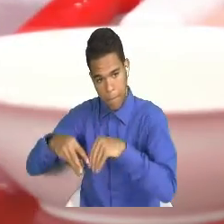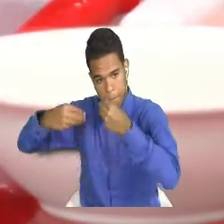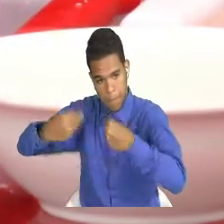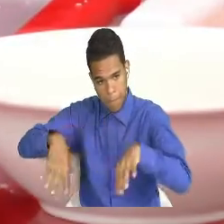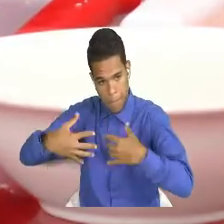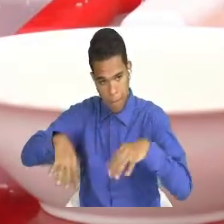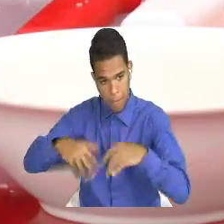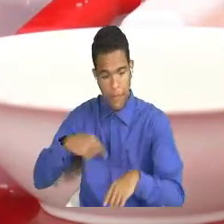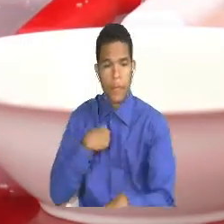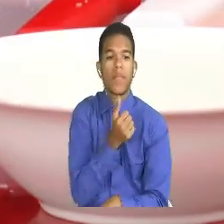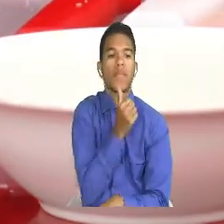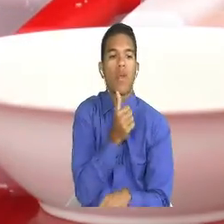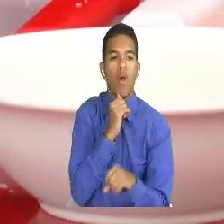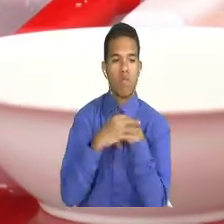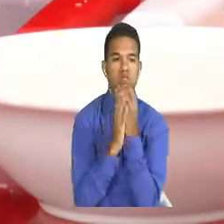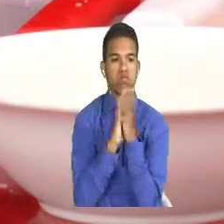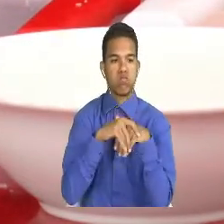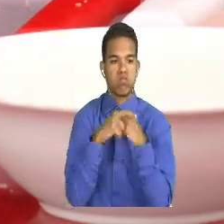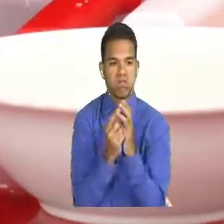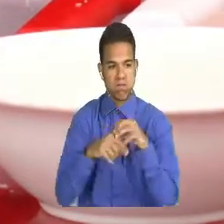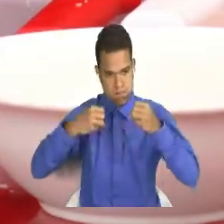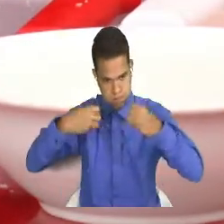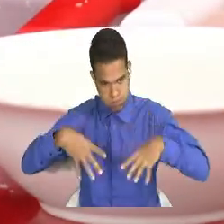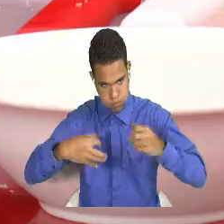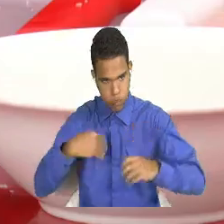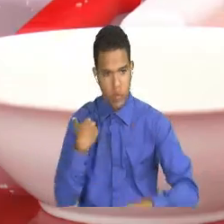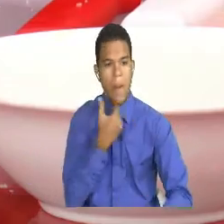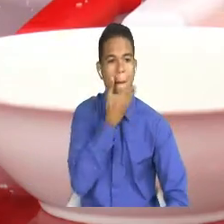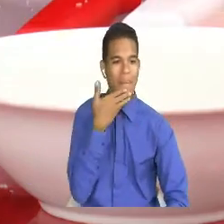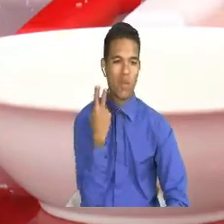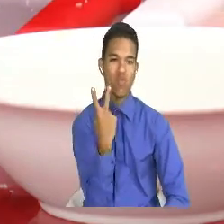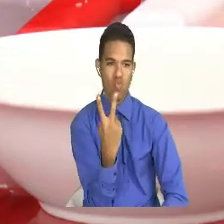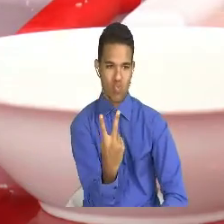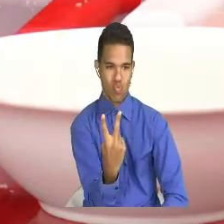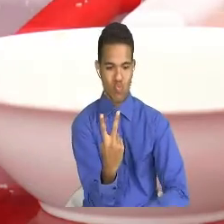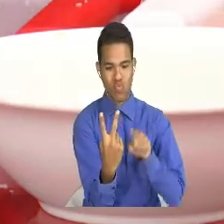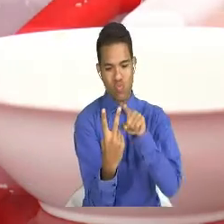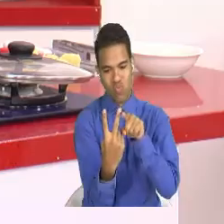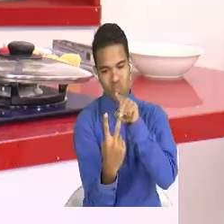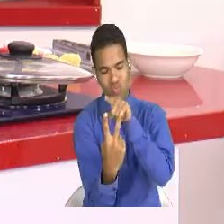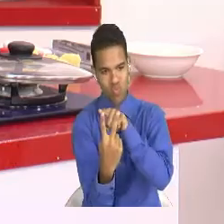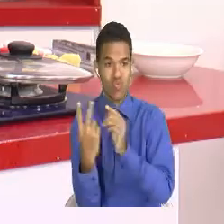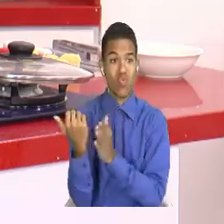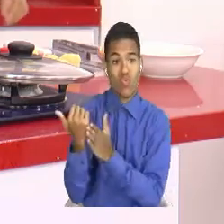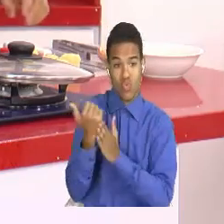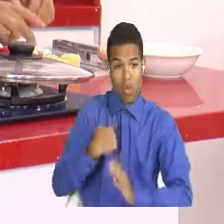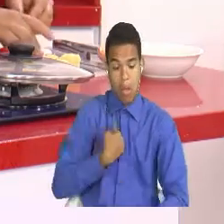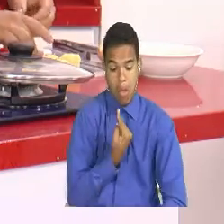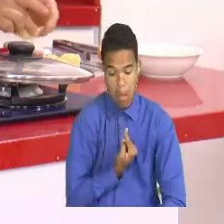digo, es recomendable que este proceso lo hagan dos personas. ¿Por qué? Porque